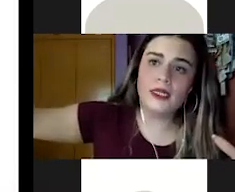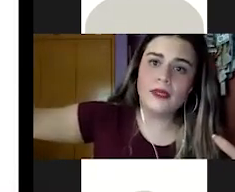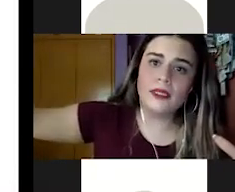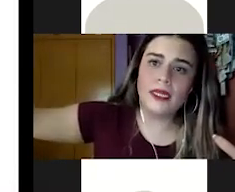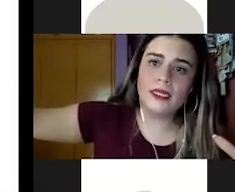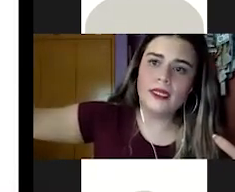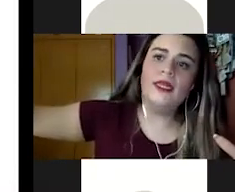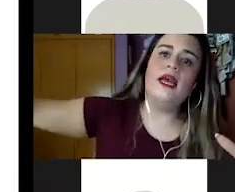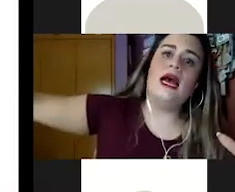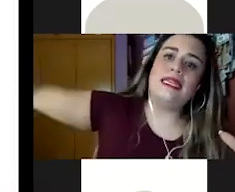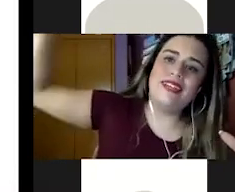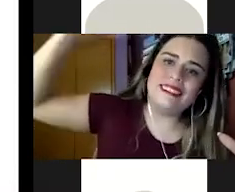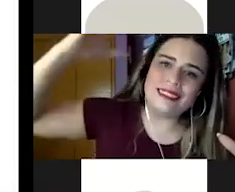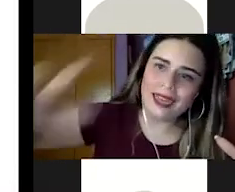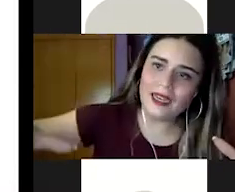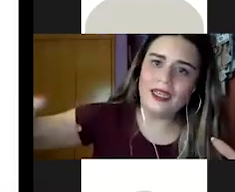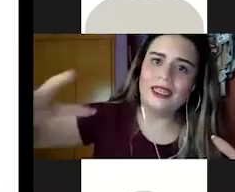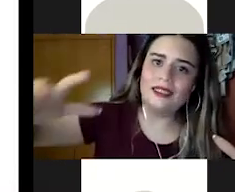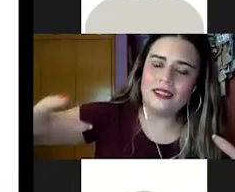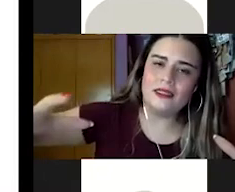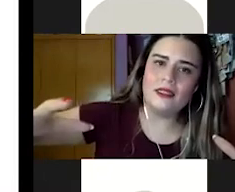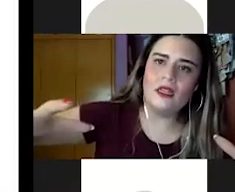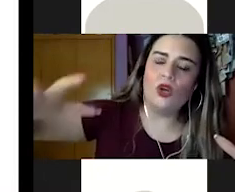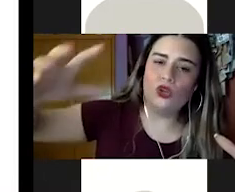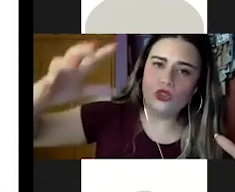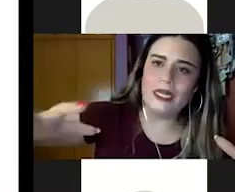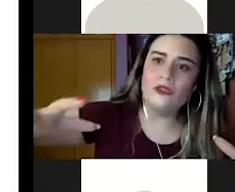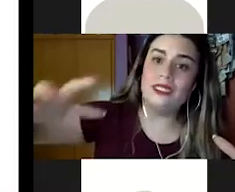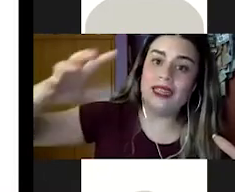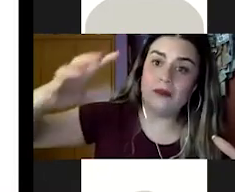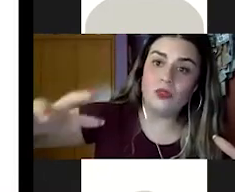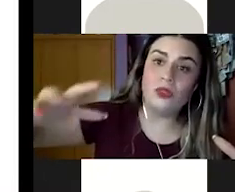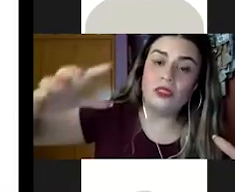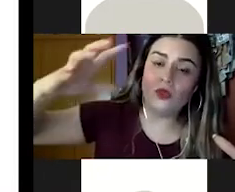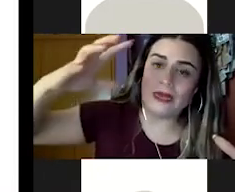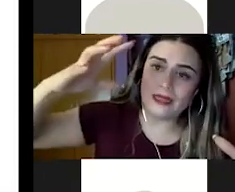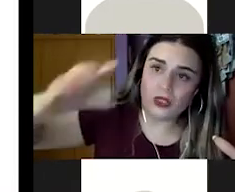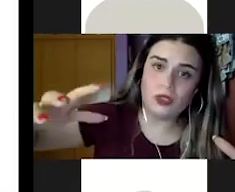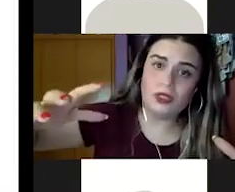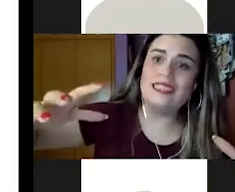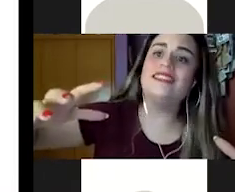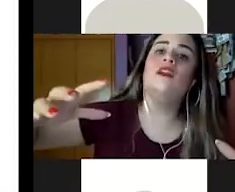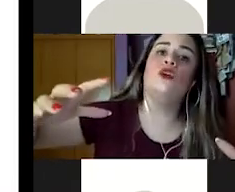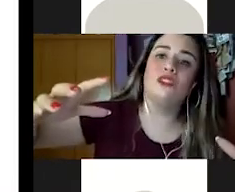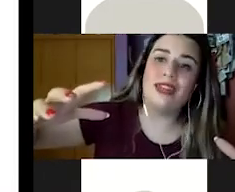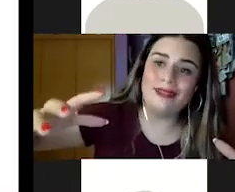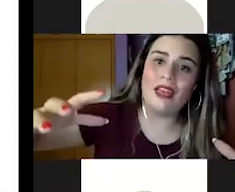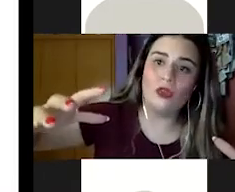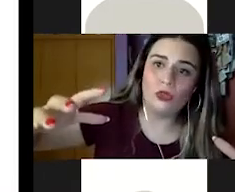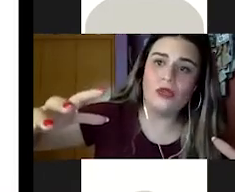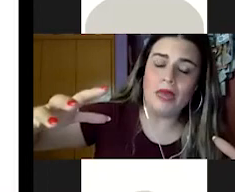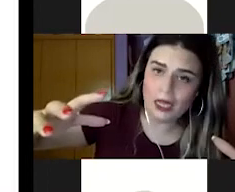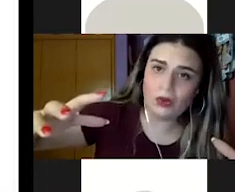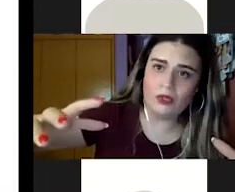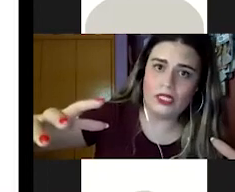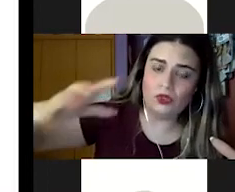Agenda 2030. A nivel estatal existen los órganos de seguimiento e instrumentación. Existen los 32